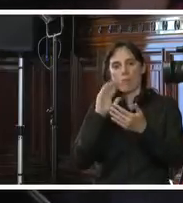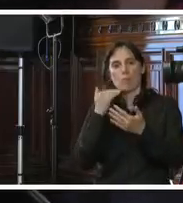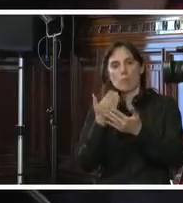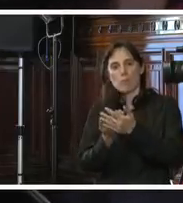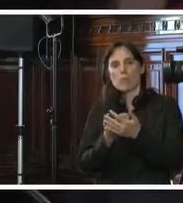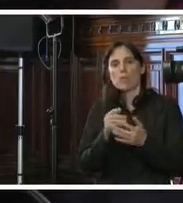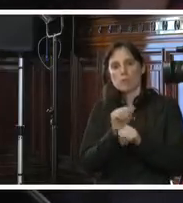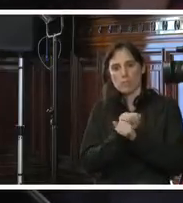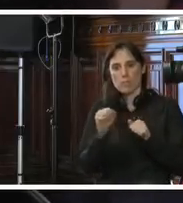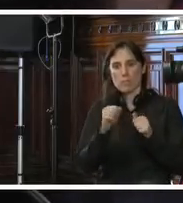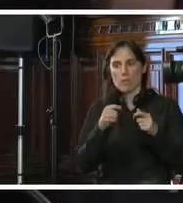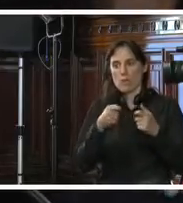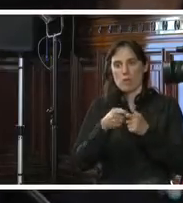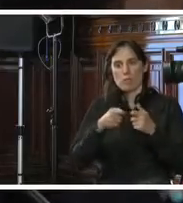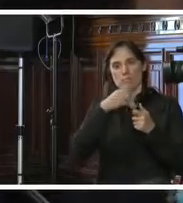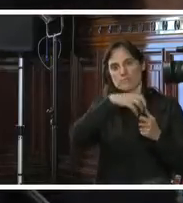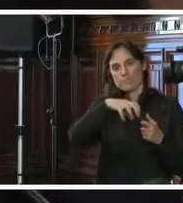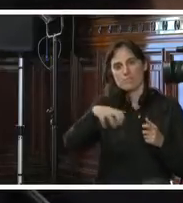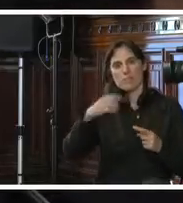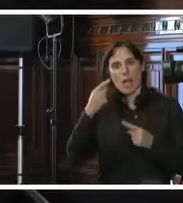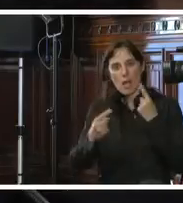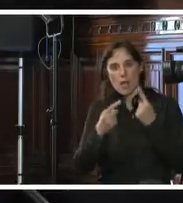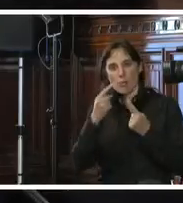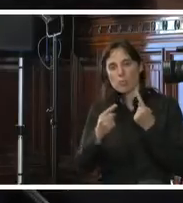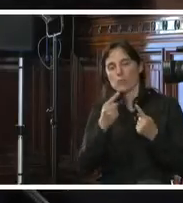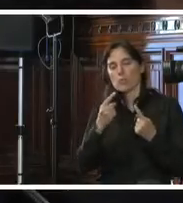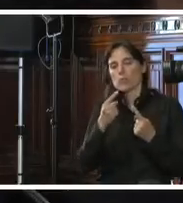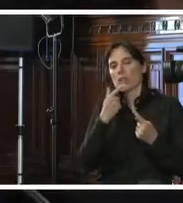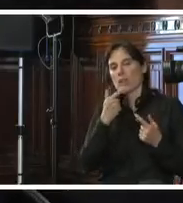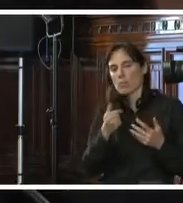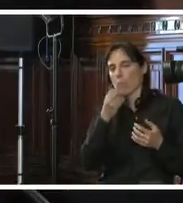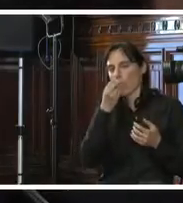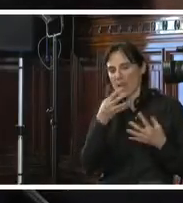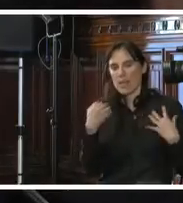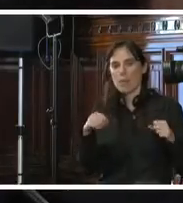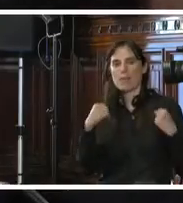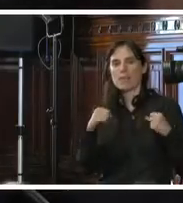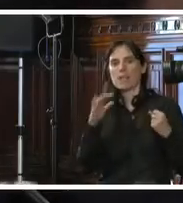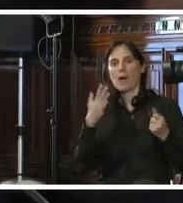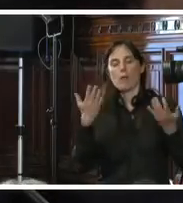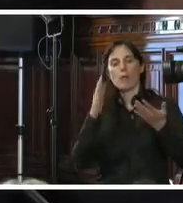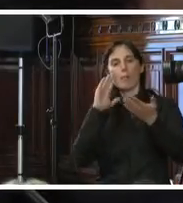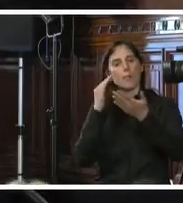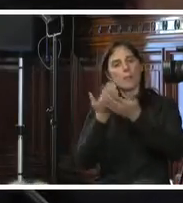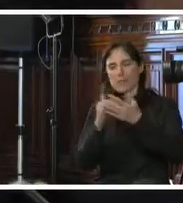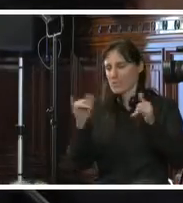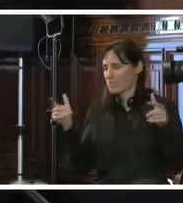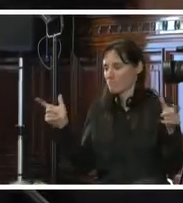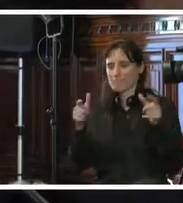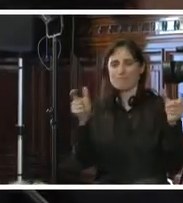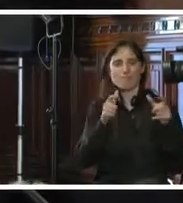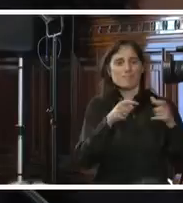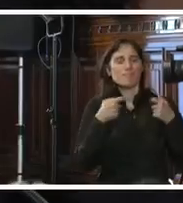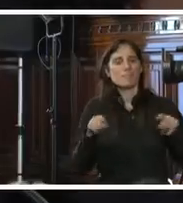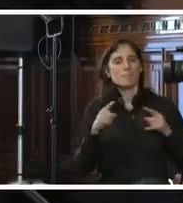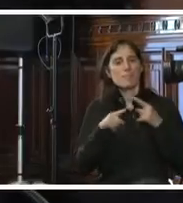hacer desde las organizaciones, así como algunos ejemplos de buenas prácticas. Desde la propuesta, ahora que nos reuníamos las organizaciones, hablábamos en